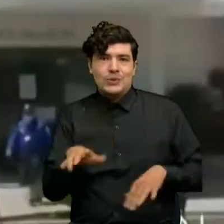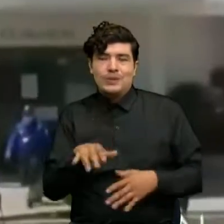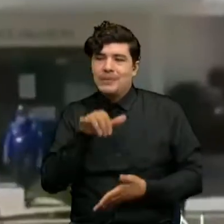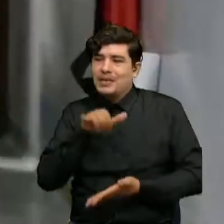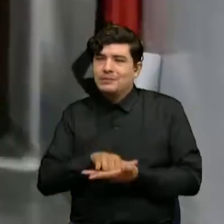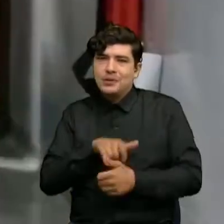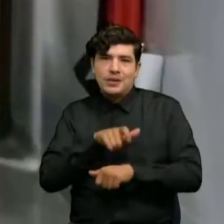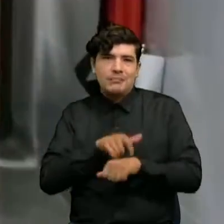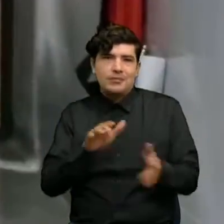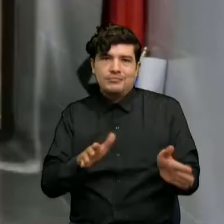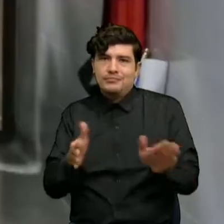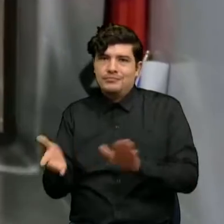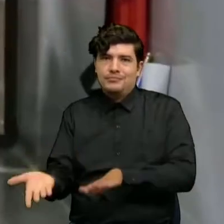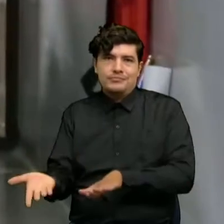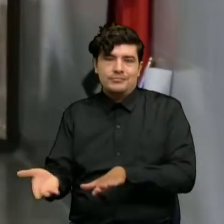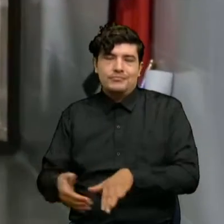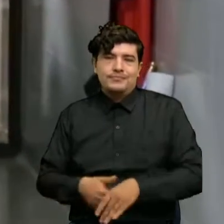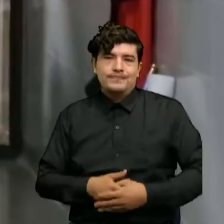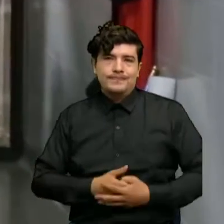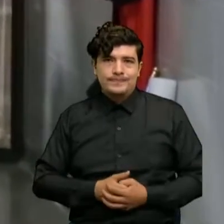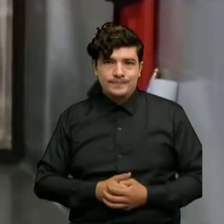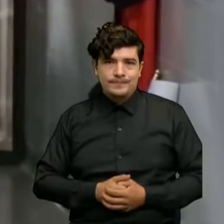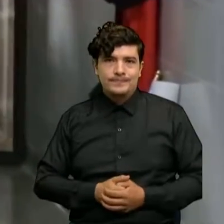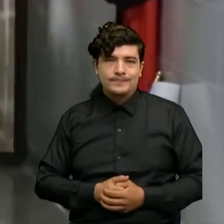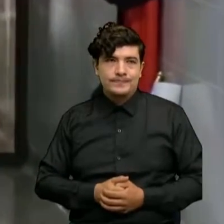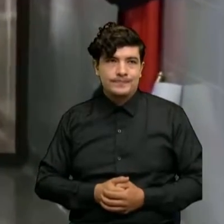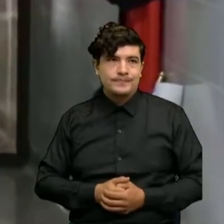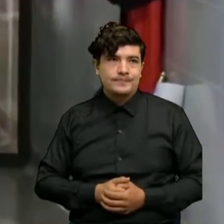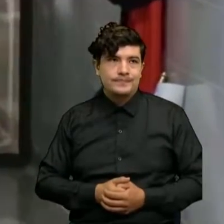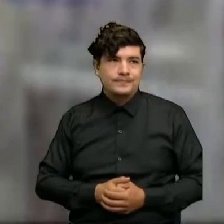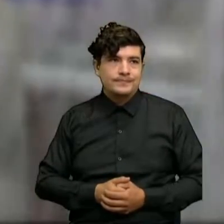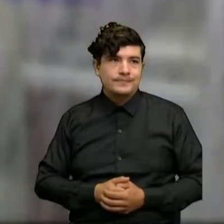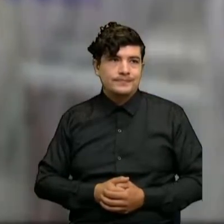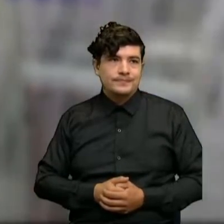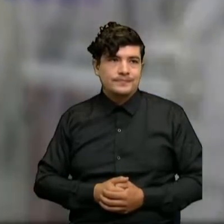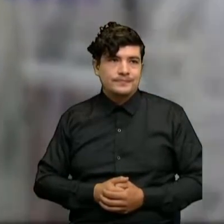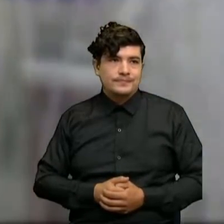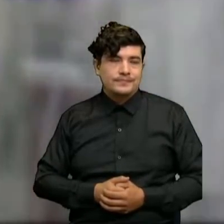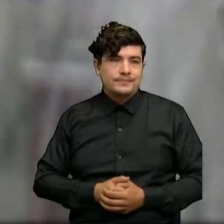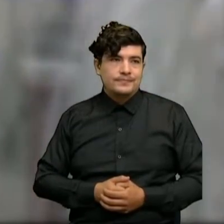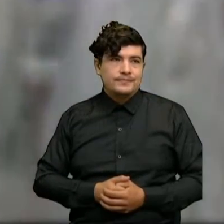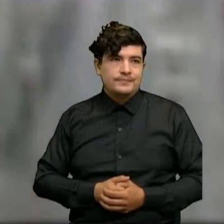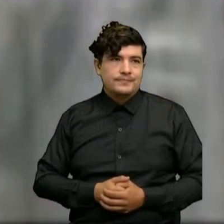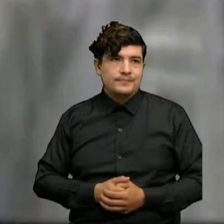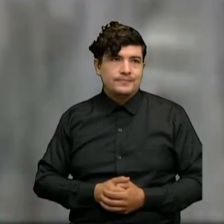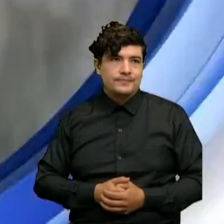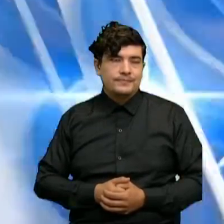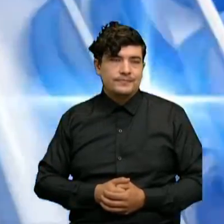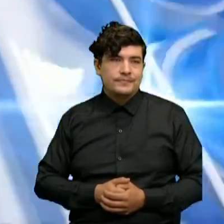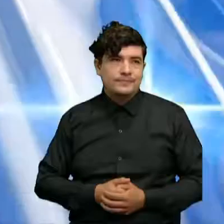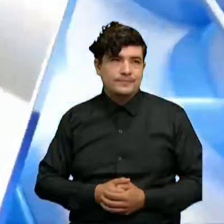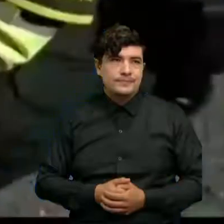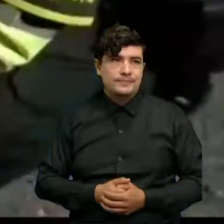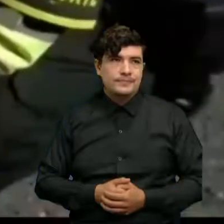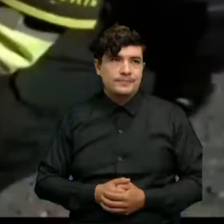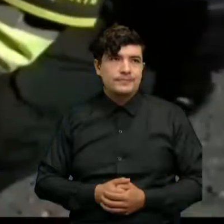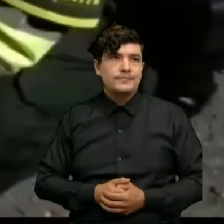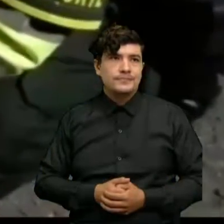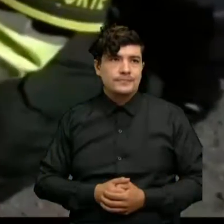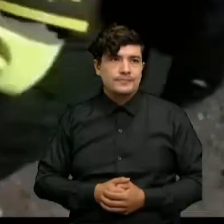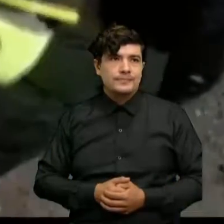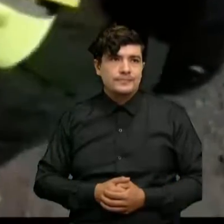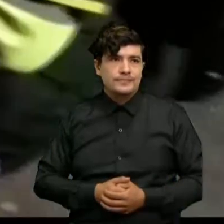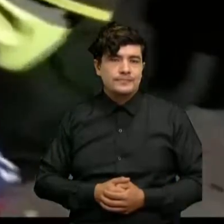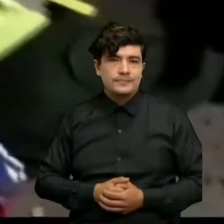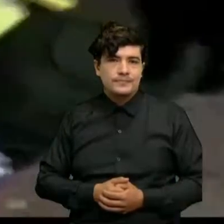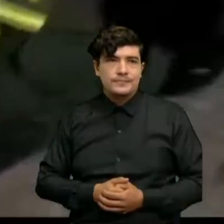las restricciones a pesar de que la pandemia ha cobrado la vida de mil 715 personas en la capital del césar varias pruebas